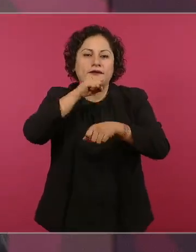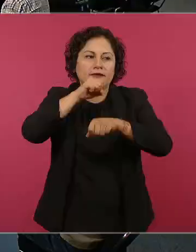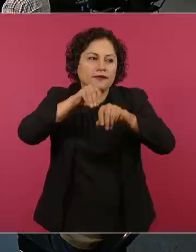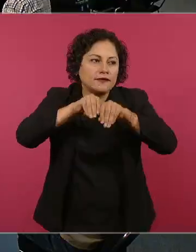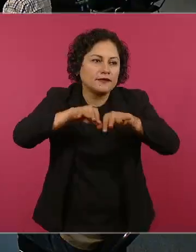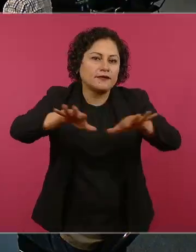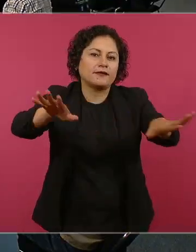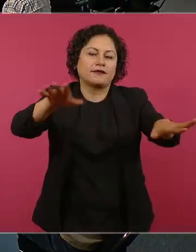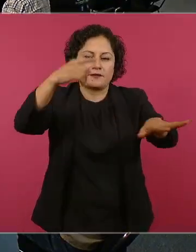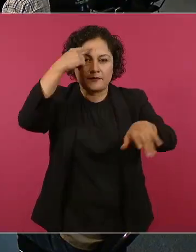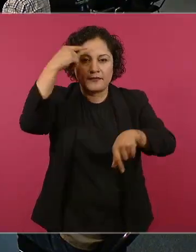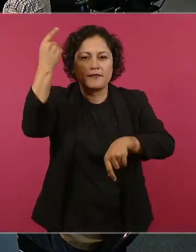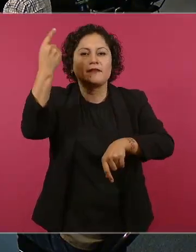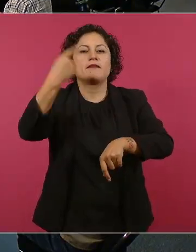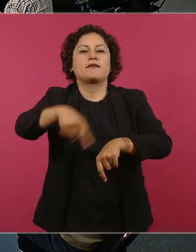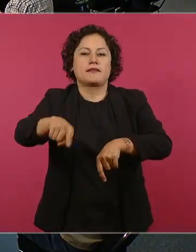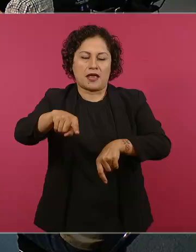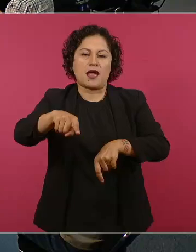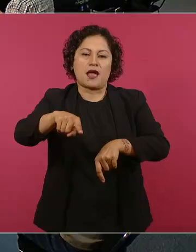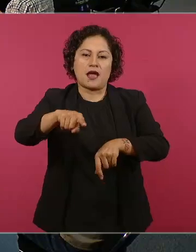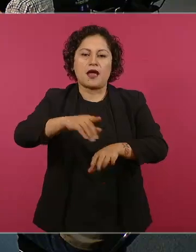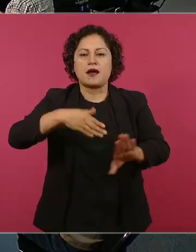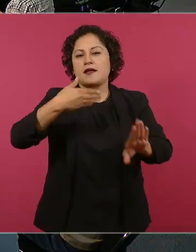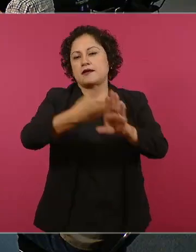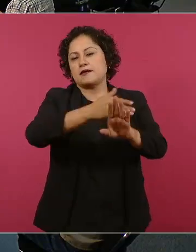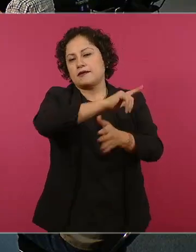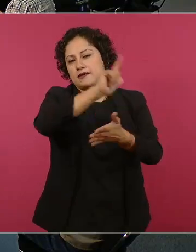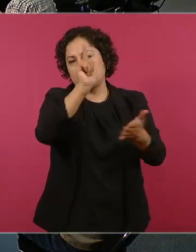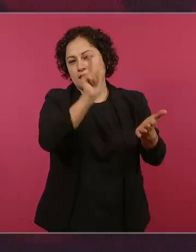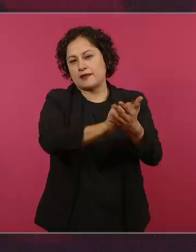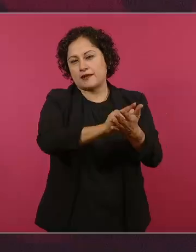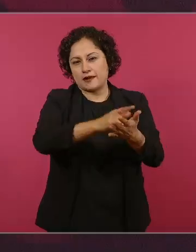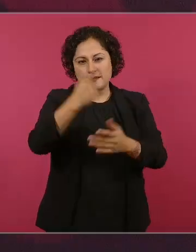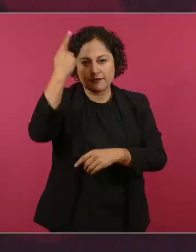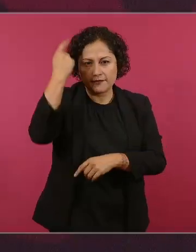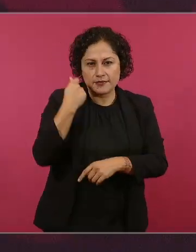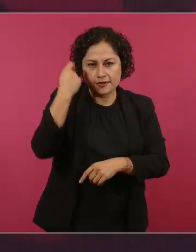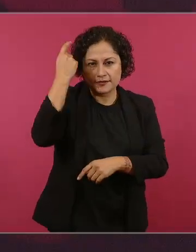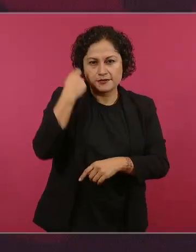en contra del fondo de pensiones.